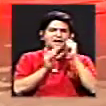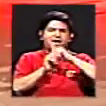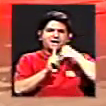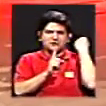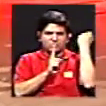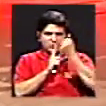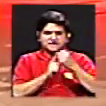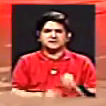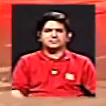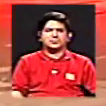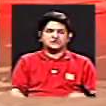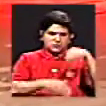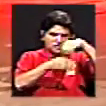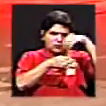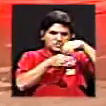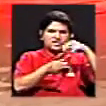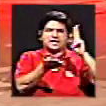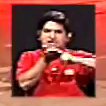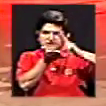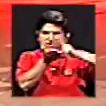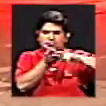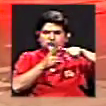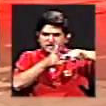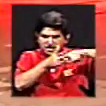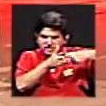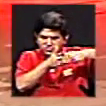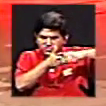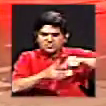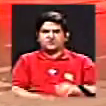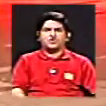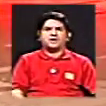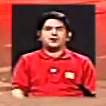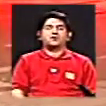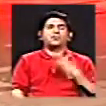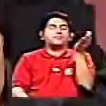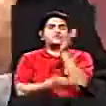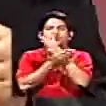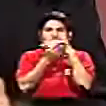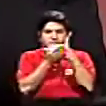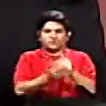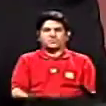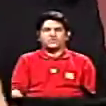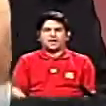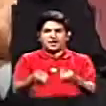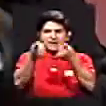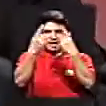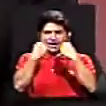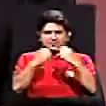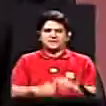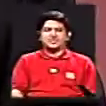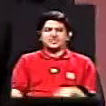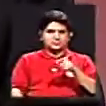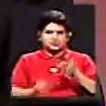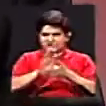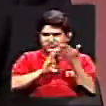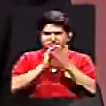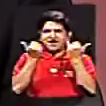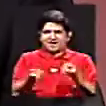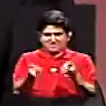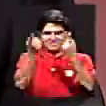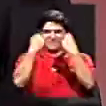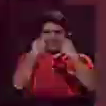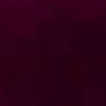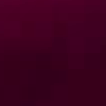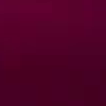condiciones y elementos de ese contrato de mantenimiento, lo vamos a hacer en el próximo segmento. Cuando regresemos, no se vaya, ya volvemos.